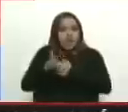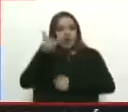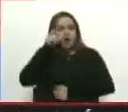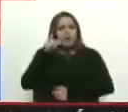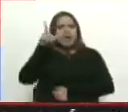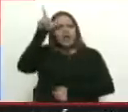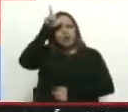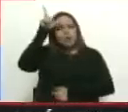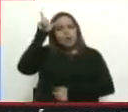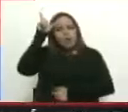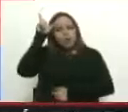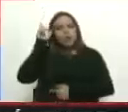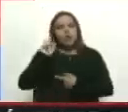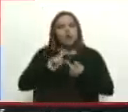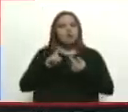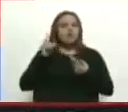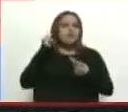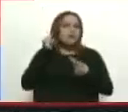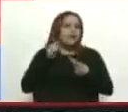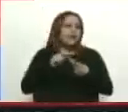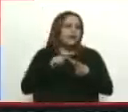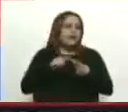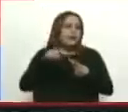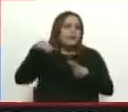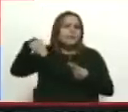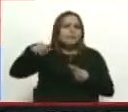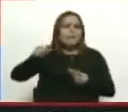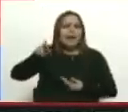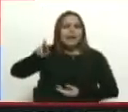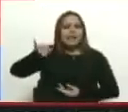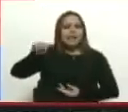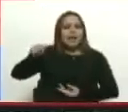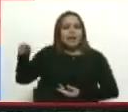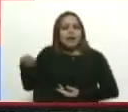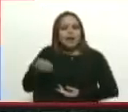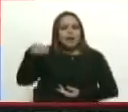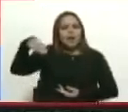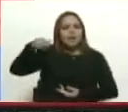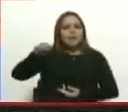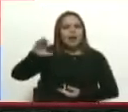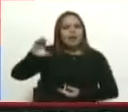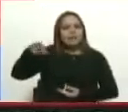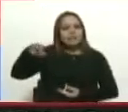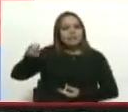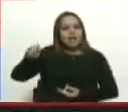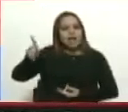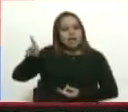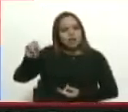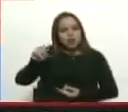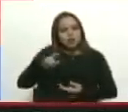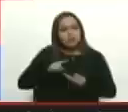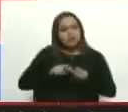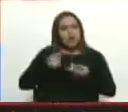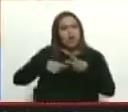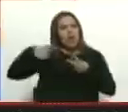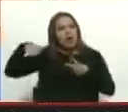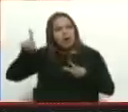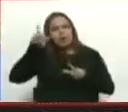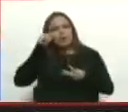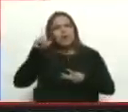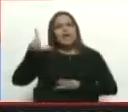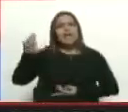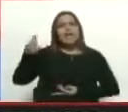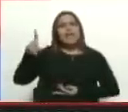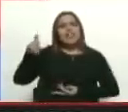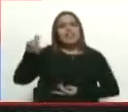Leopoldo, la señora María Machado, y el señor Antonio Ledesma, que eran los